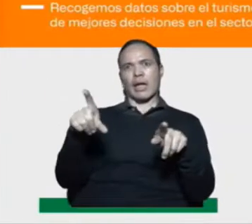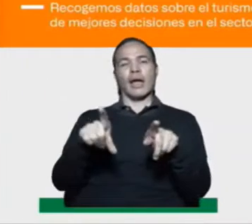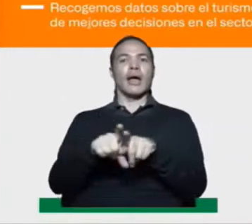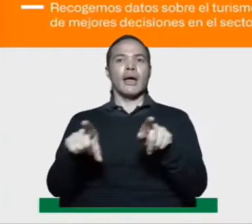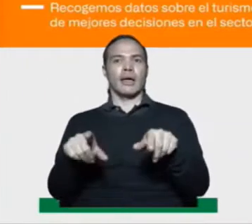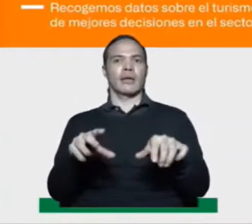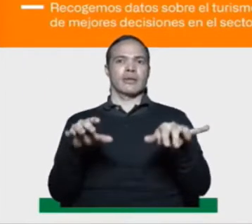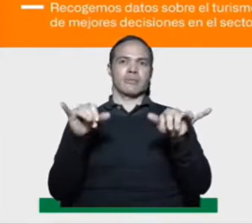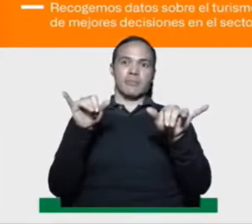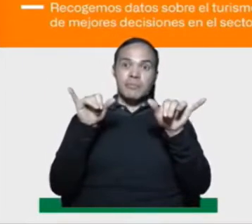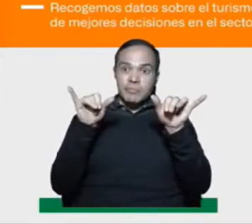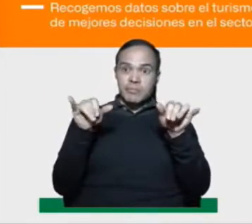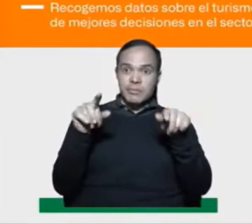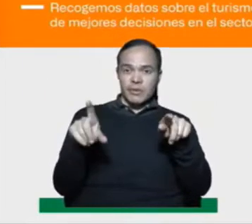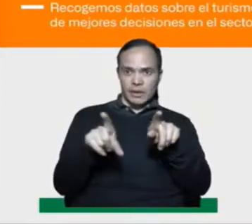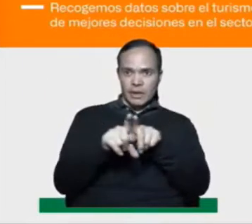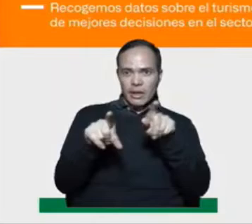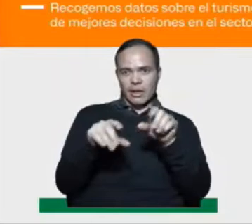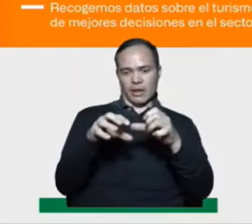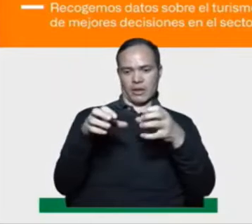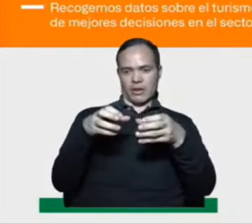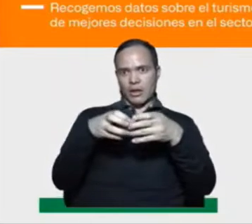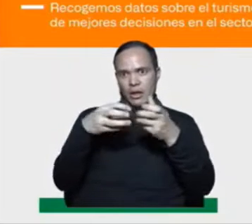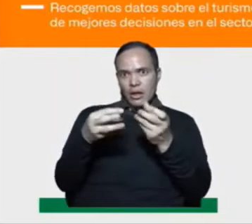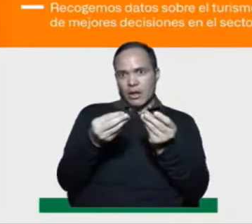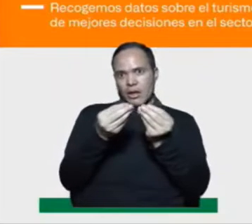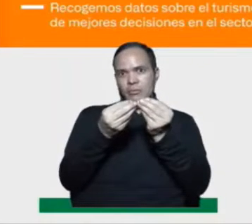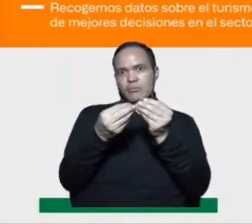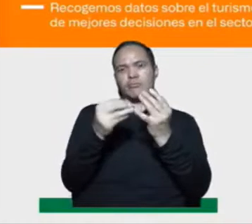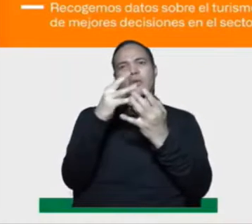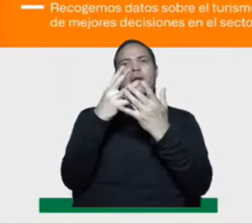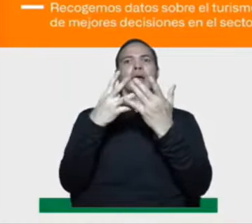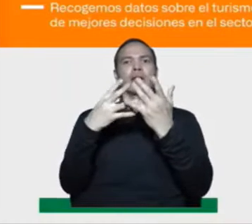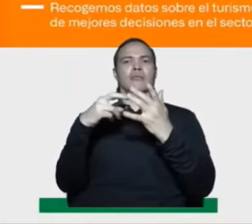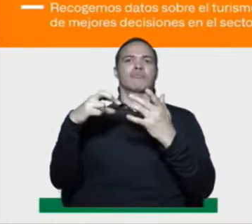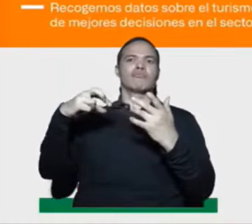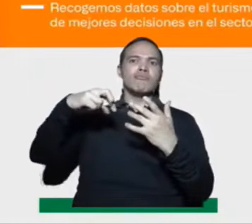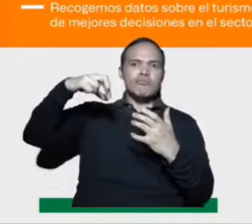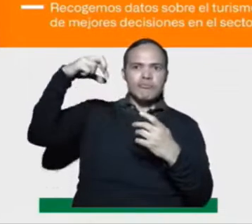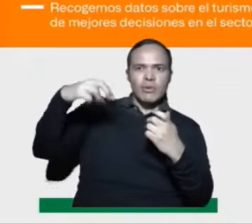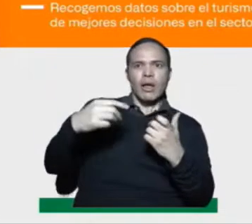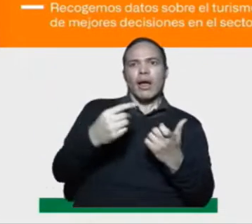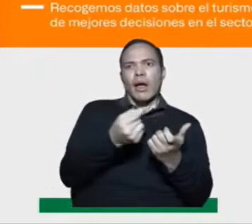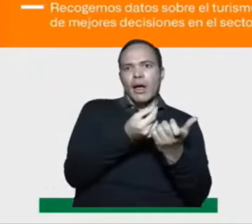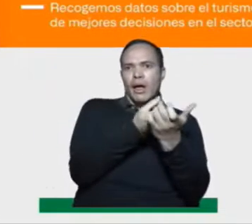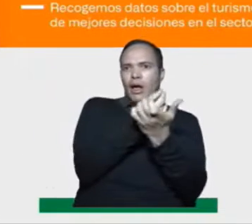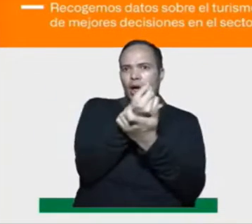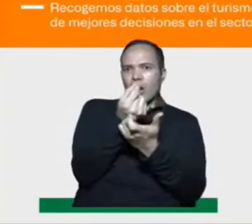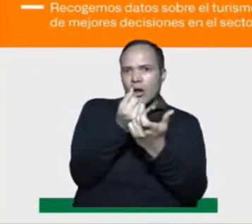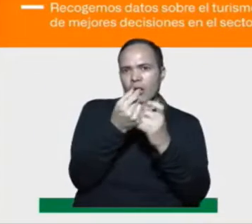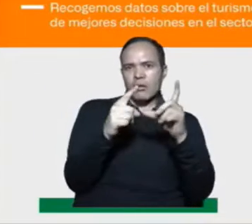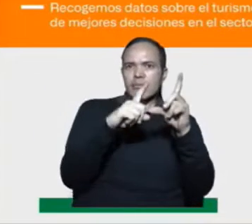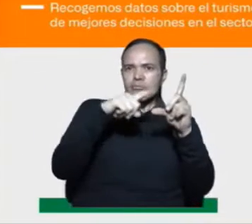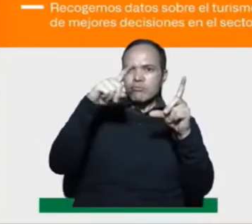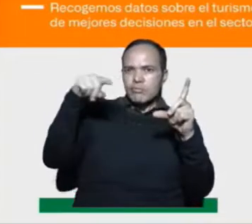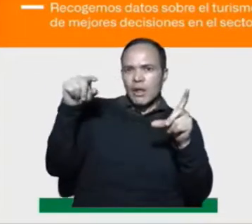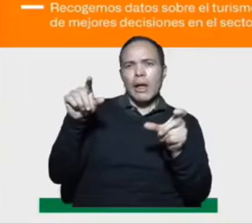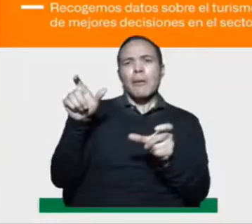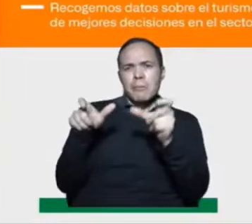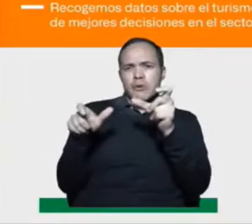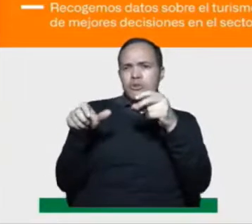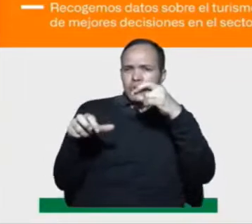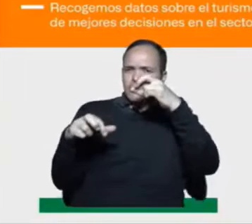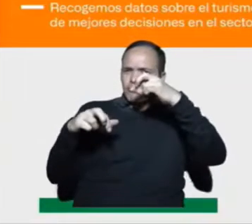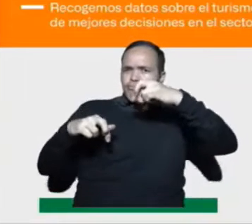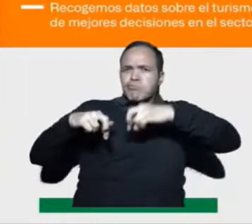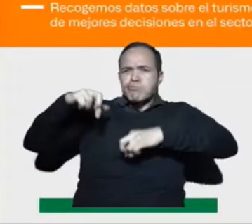calificados al interior del observatorio, donde tú encuentras matemáticos, econometristas, economistas, unos profesionales idóneos